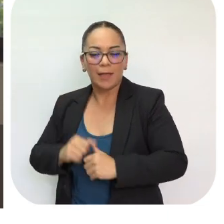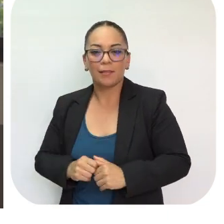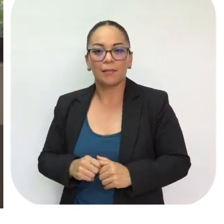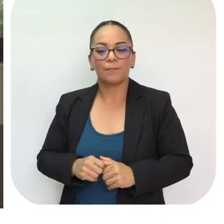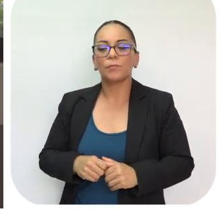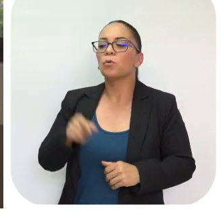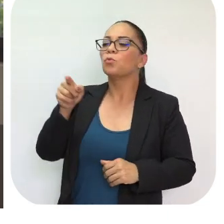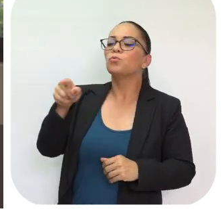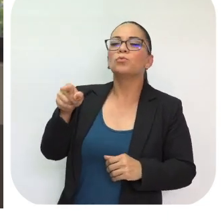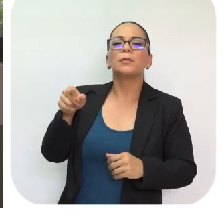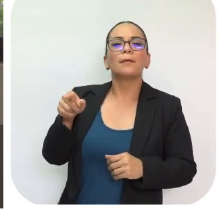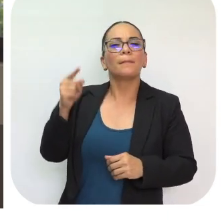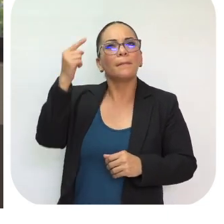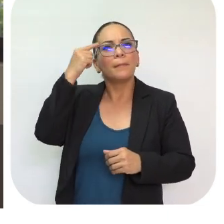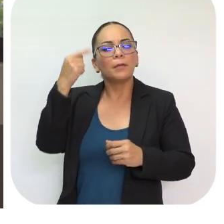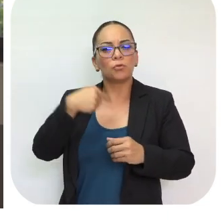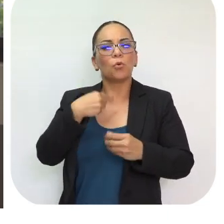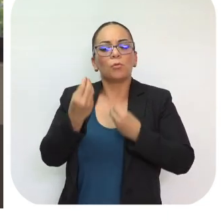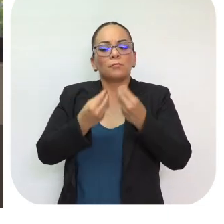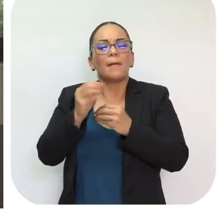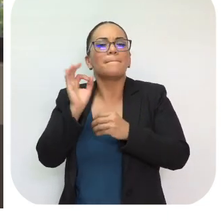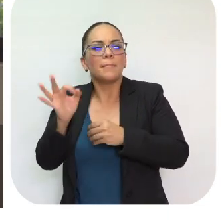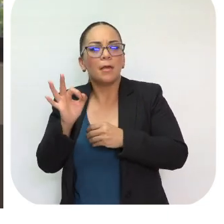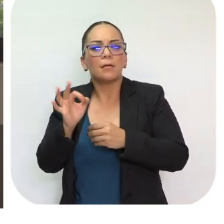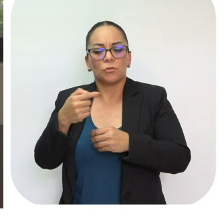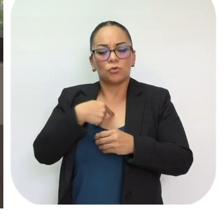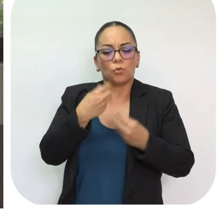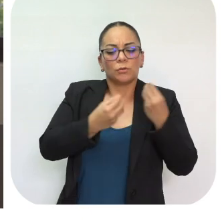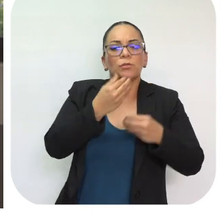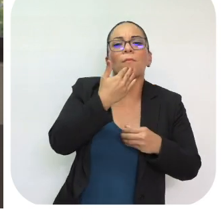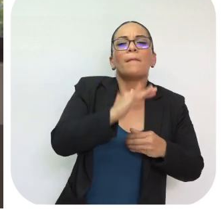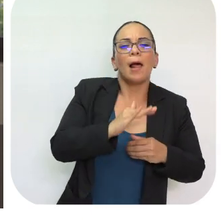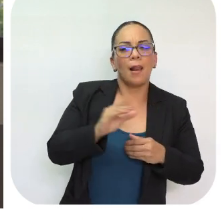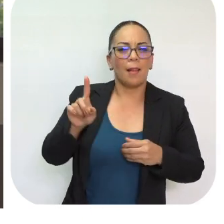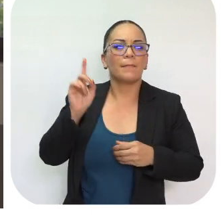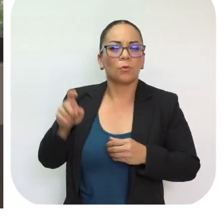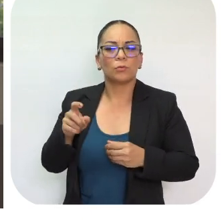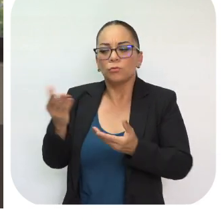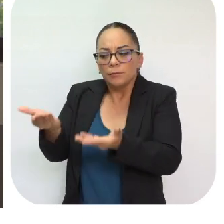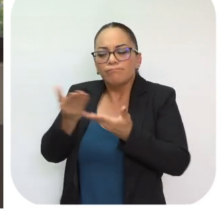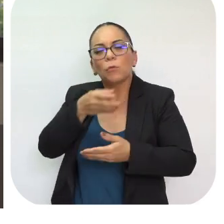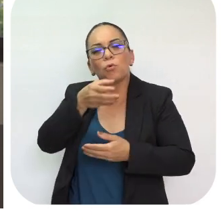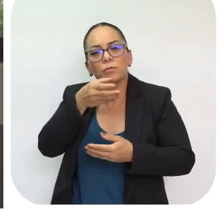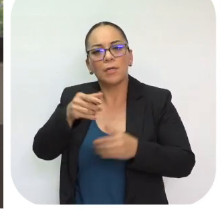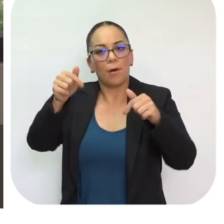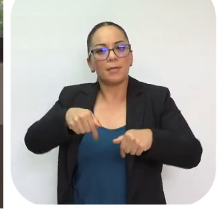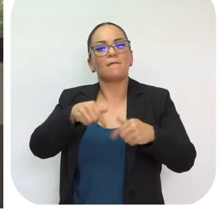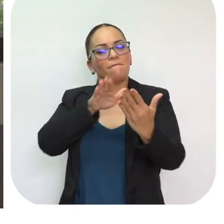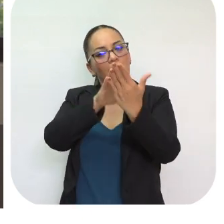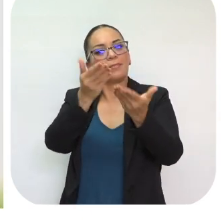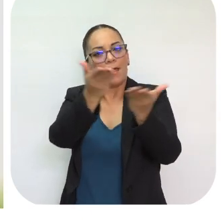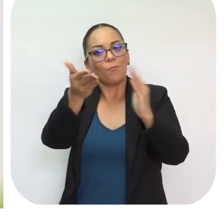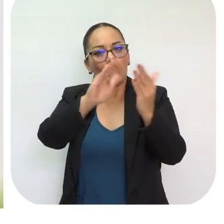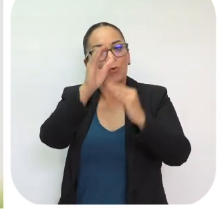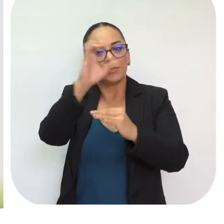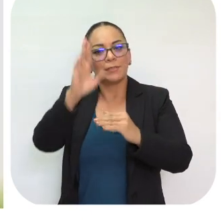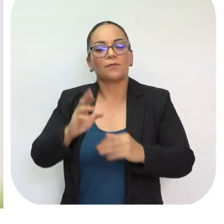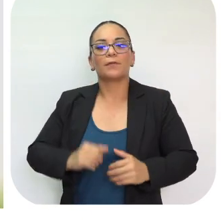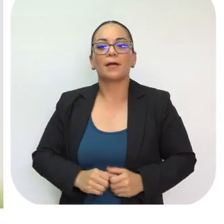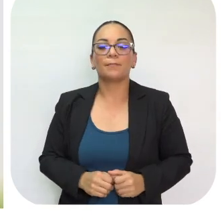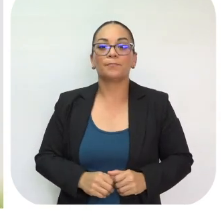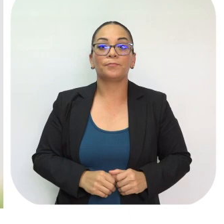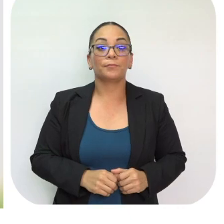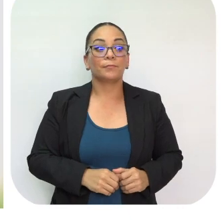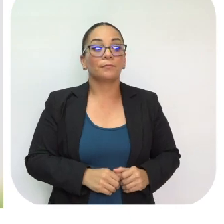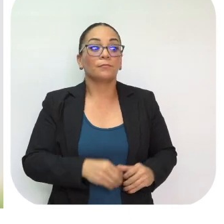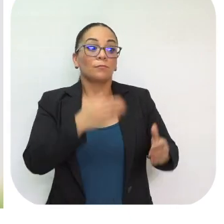¿Qué estoy haciendo yo bien y qué estoy haciendo yo mal? Deme consejo aquí delante del pueblo que está rico. Bueno, yo